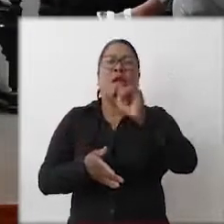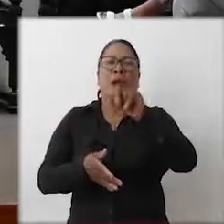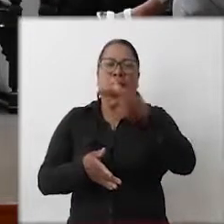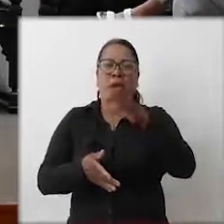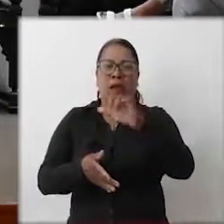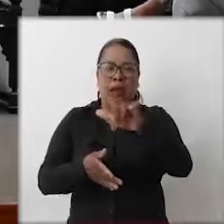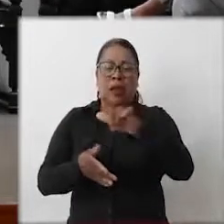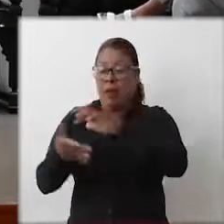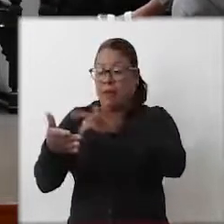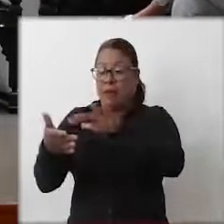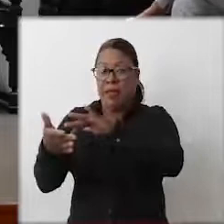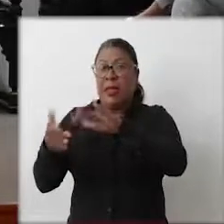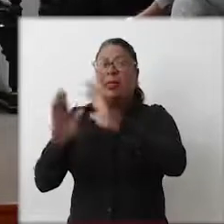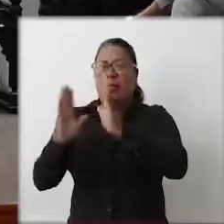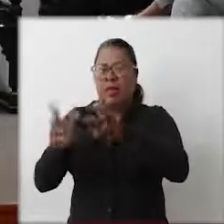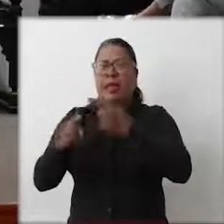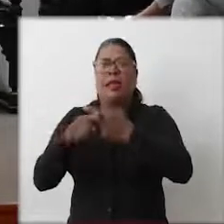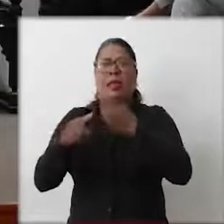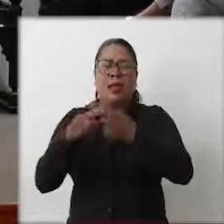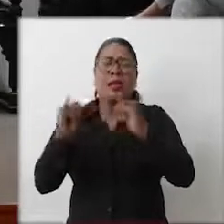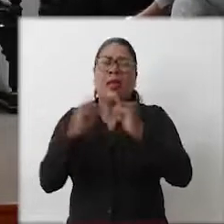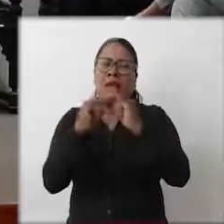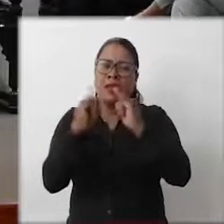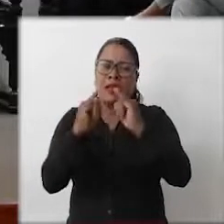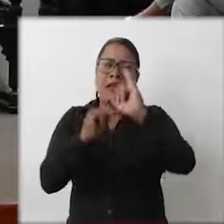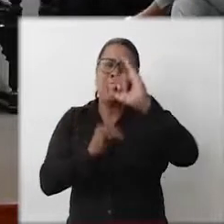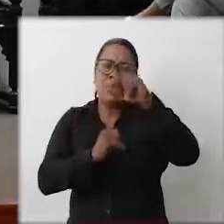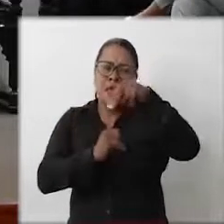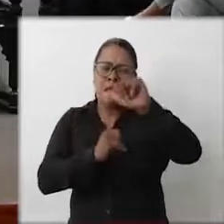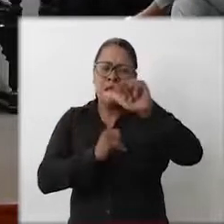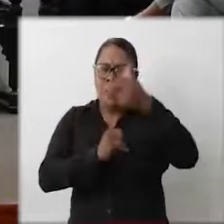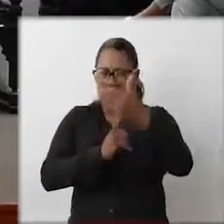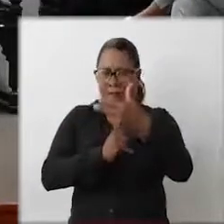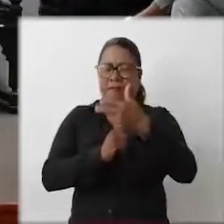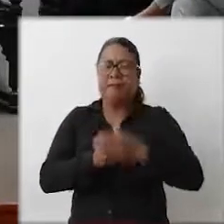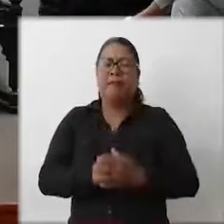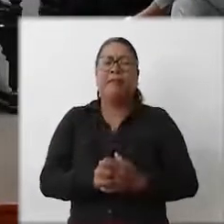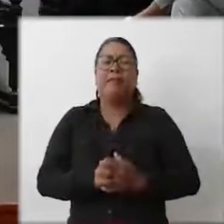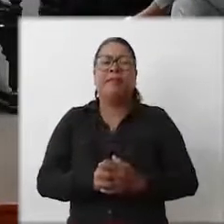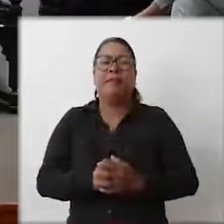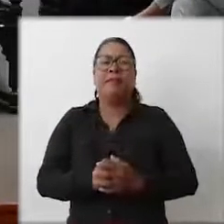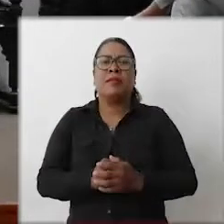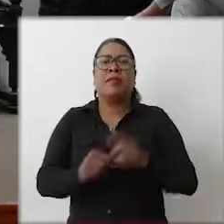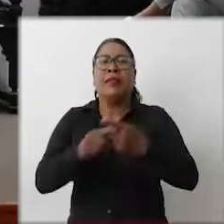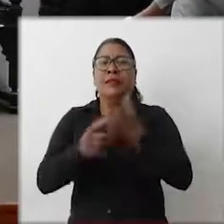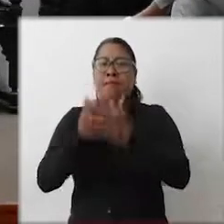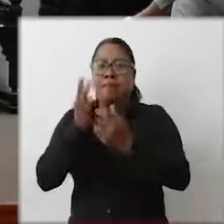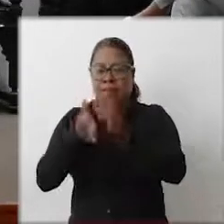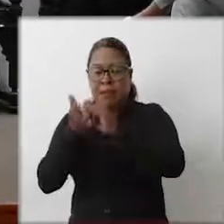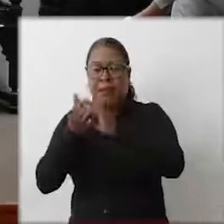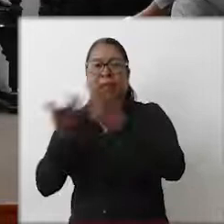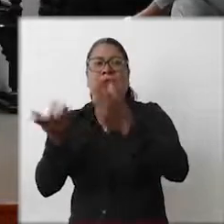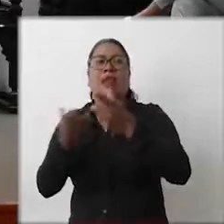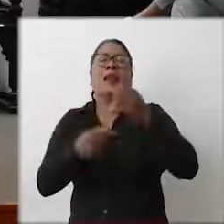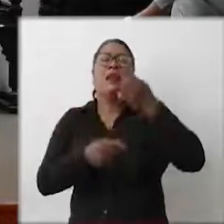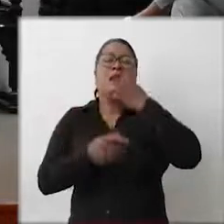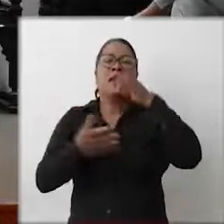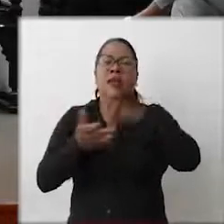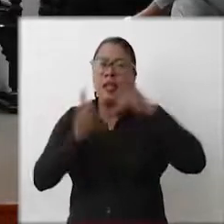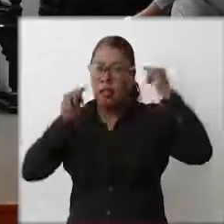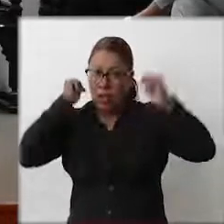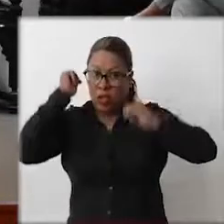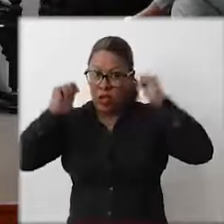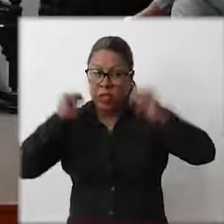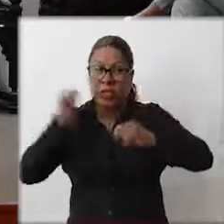En 2005, los arqueólogos encontraron los restos de la plataforma prehispánica debajo de los edificios al oriente